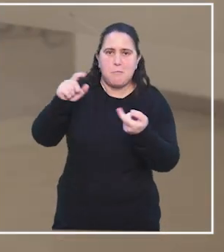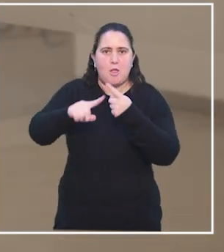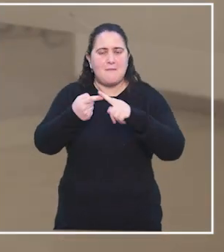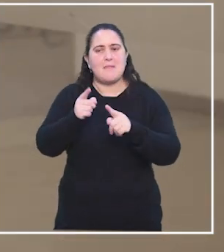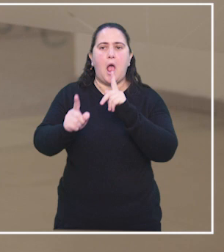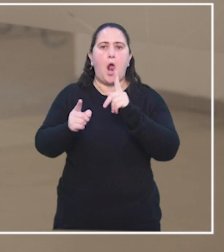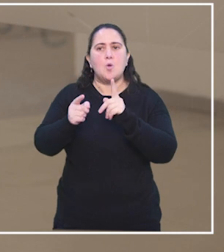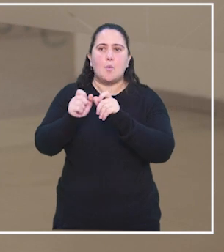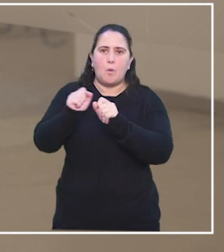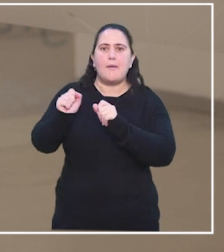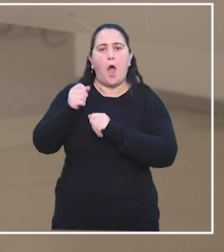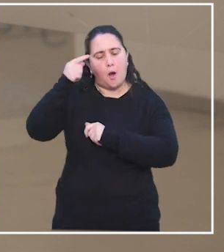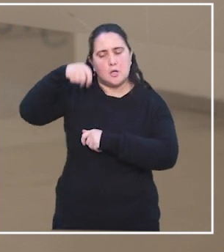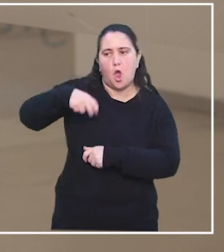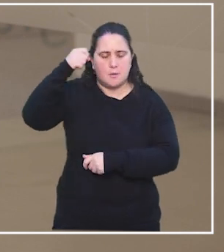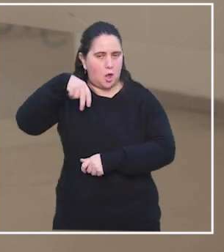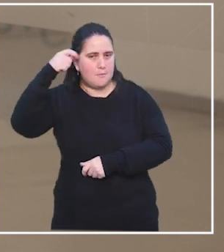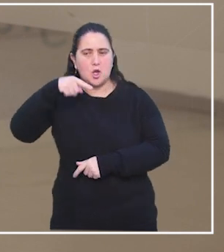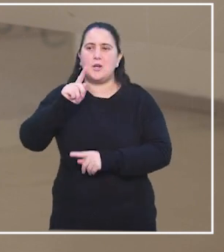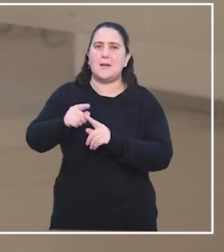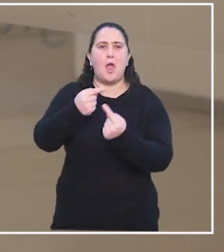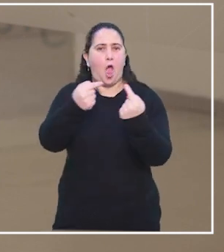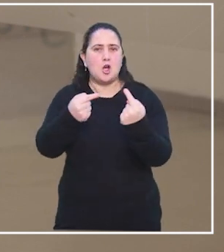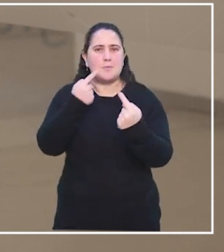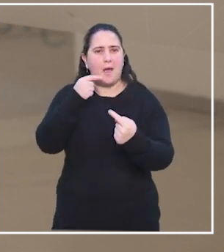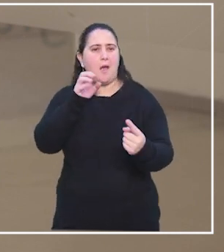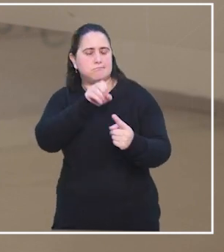se ampliaron y todo pasó a ser cuestionado, cuestionable